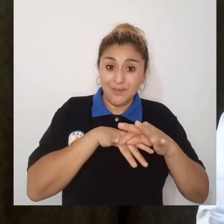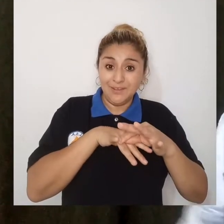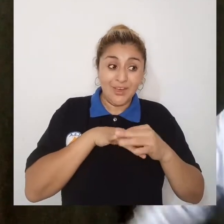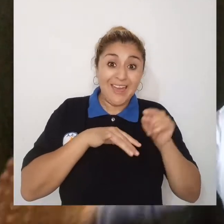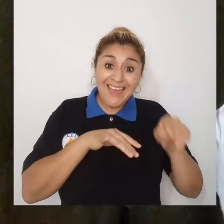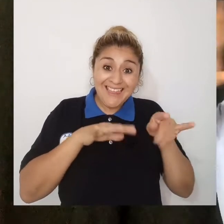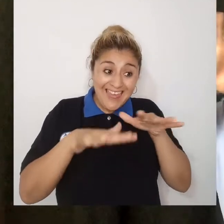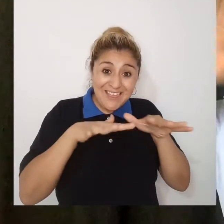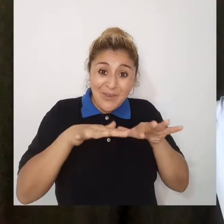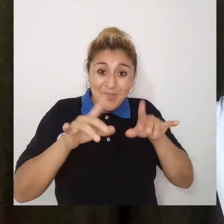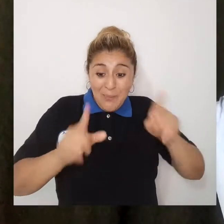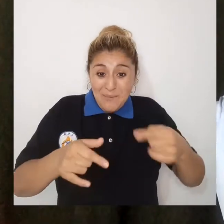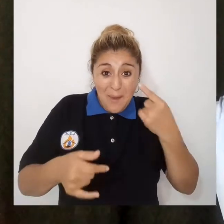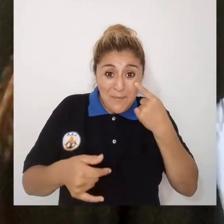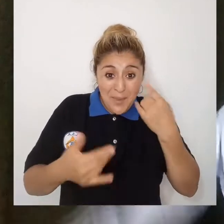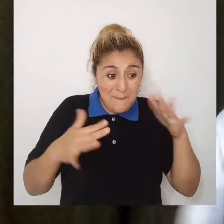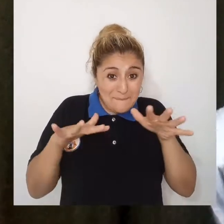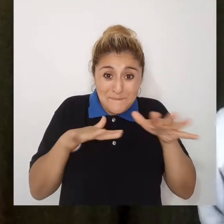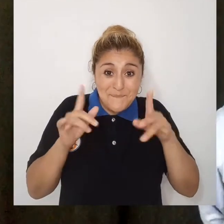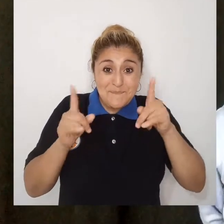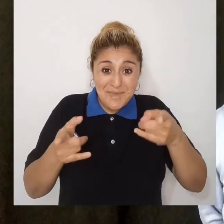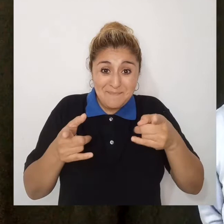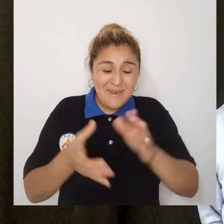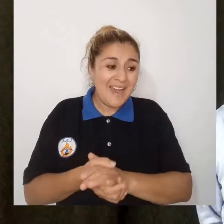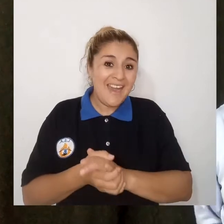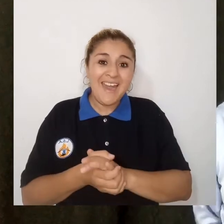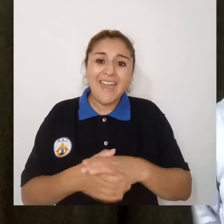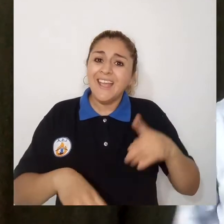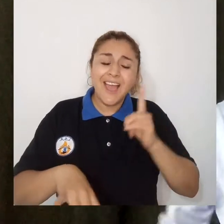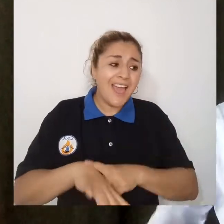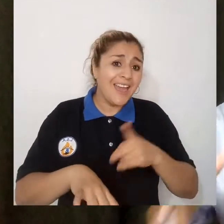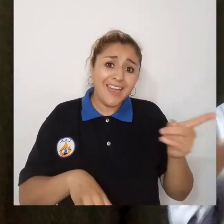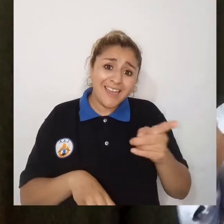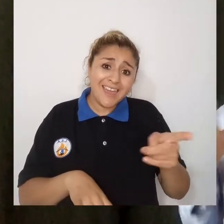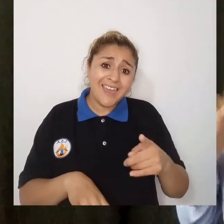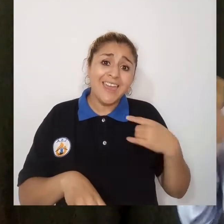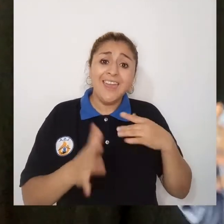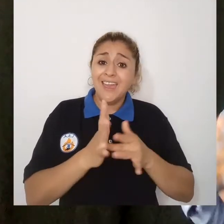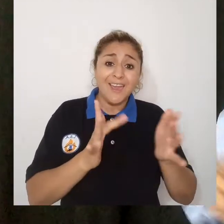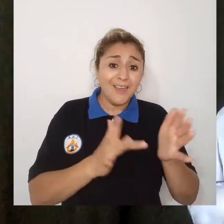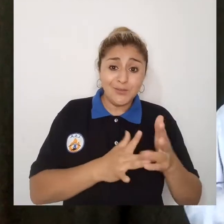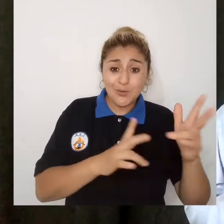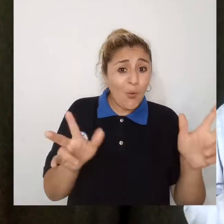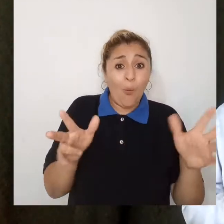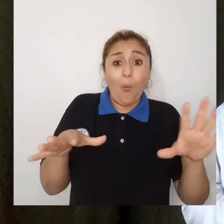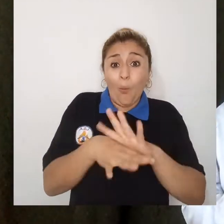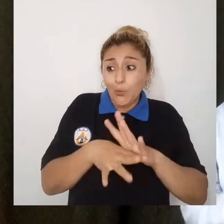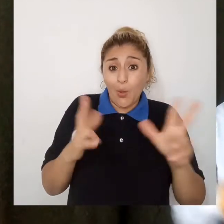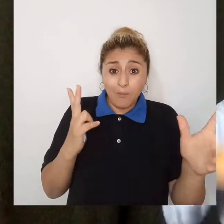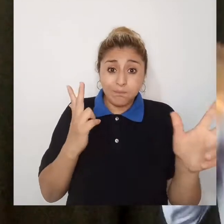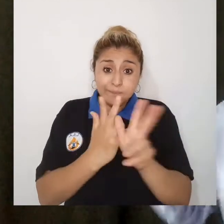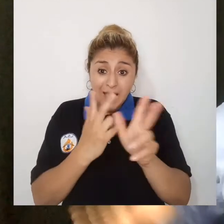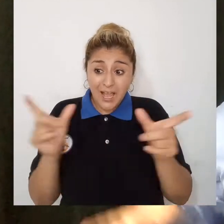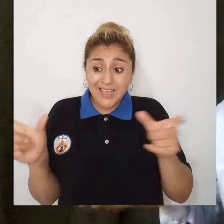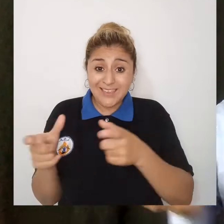festejo un banquete misionero por esto jesús había dicho unos minutos antes